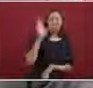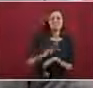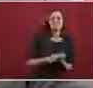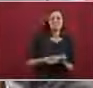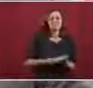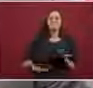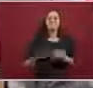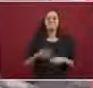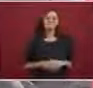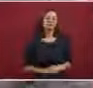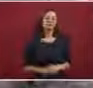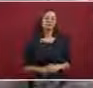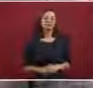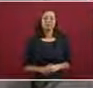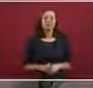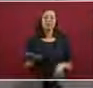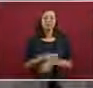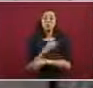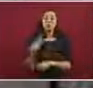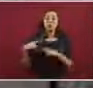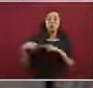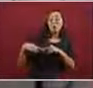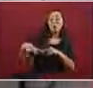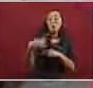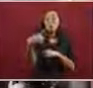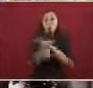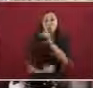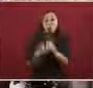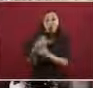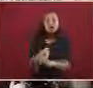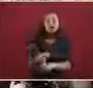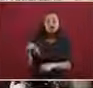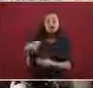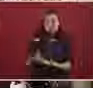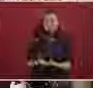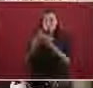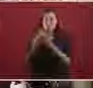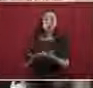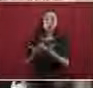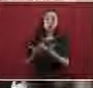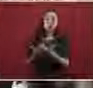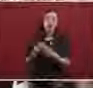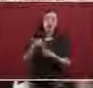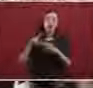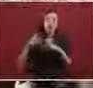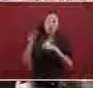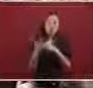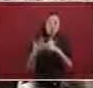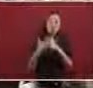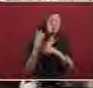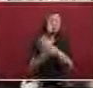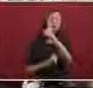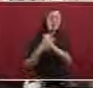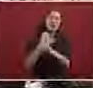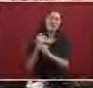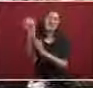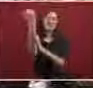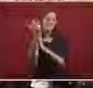para no terminar con subejercicio, para que no me vayan a quitar el presupuesto, no me vayan a transferir el